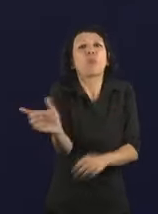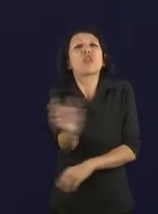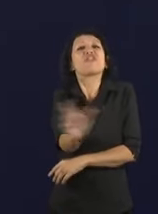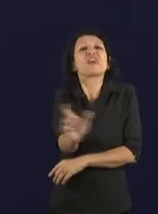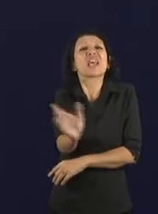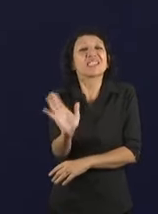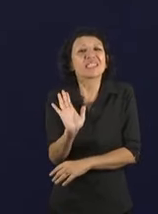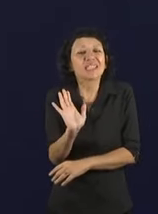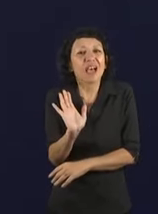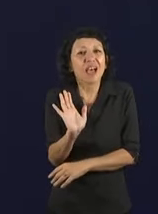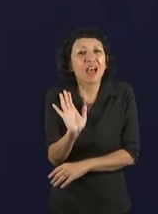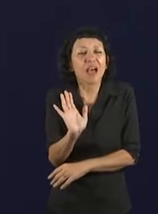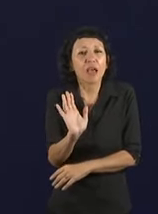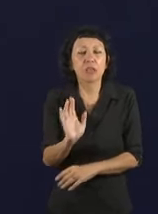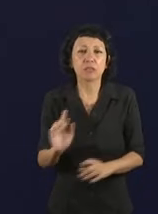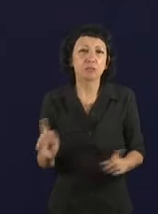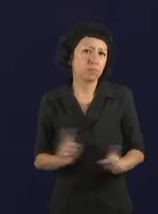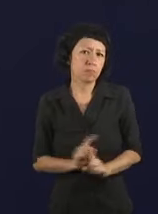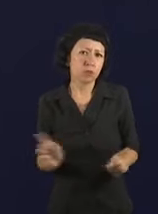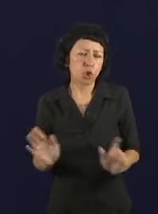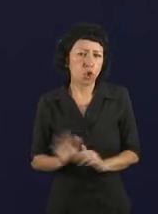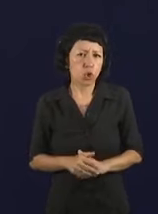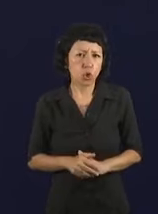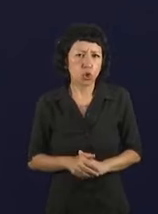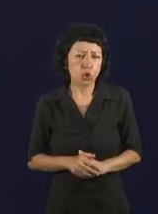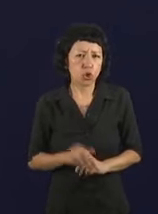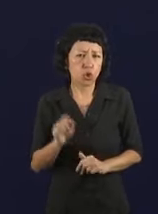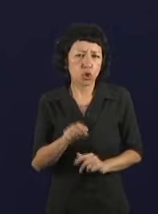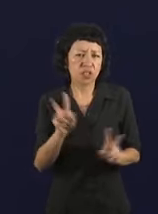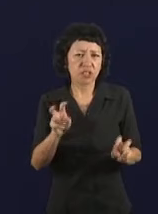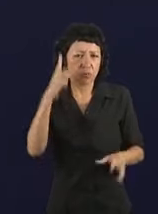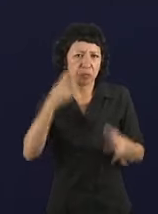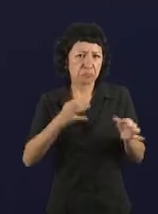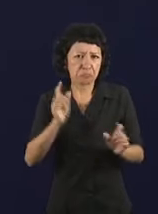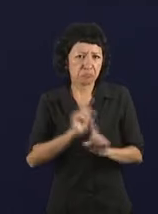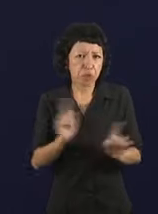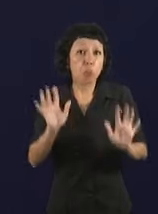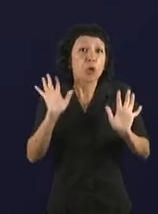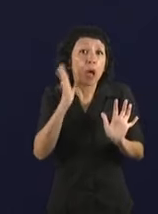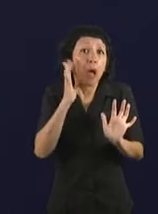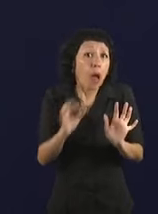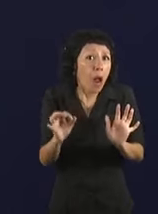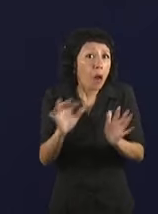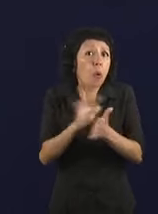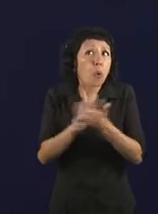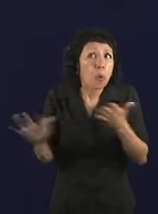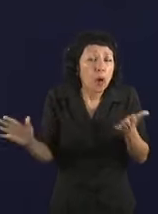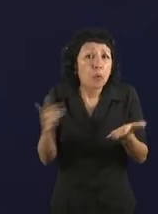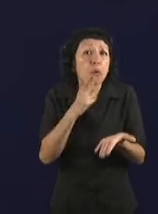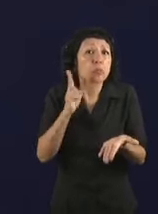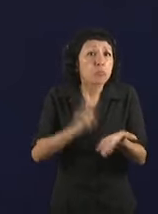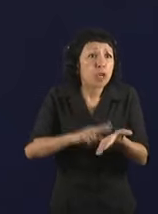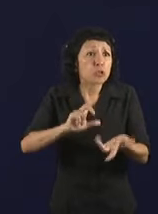vez no la verdad que no está en evaluación De todas maneras cualquier novedad que haya con respecto a cambios